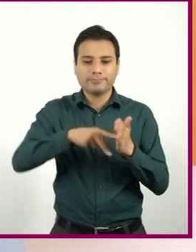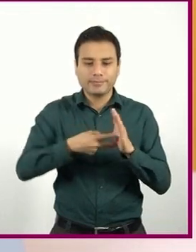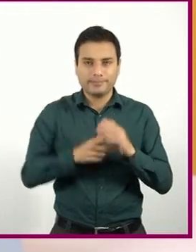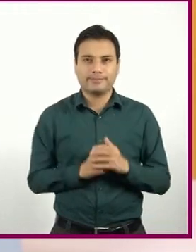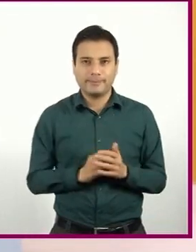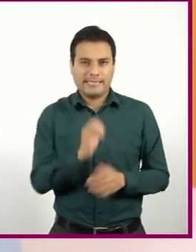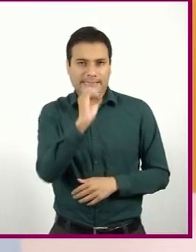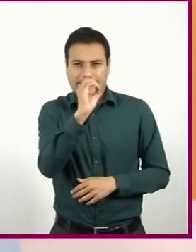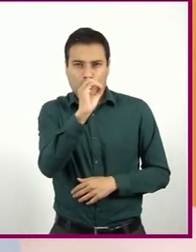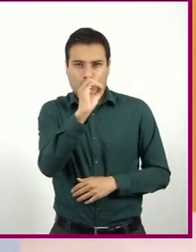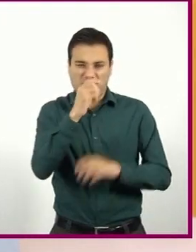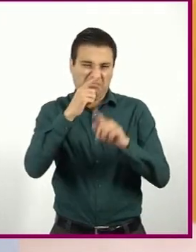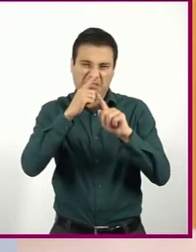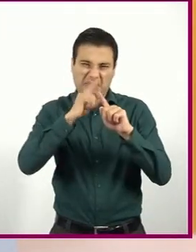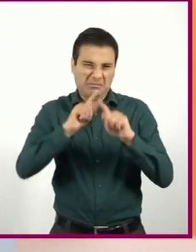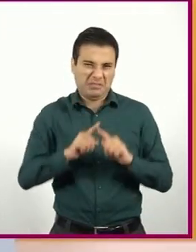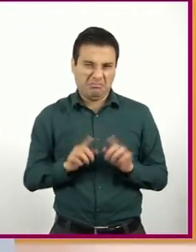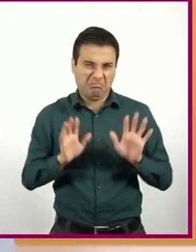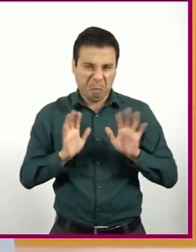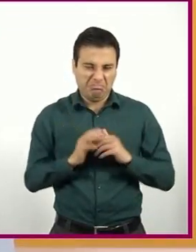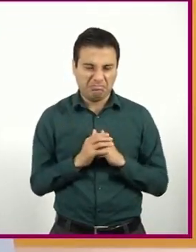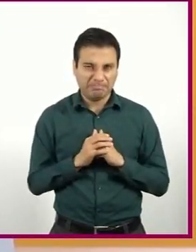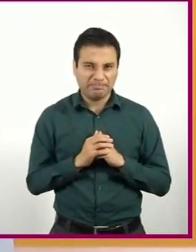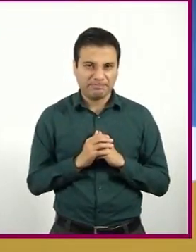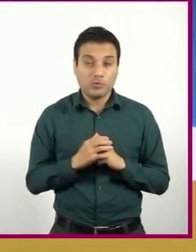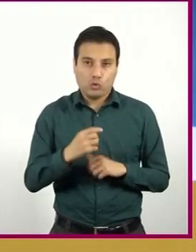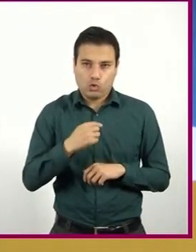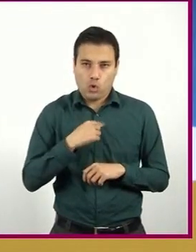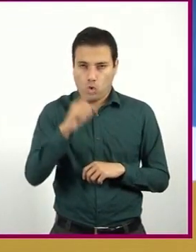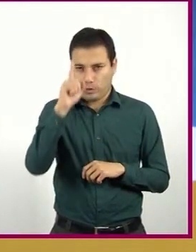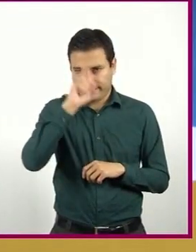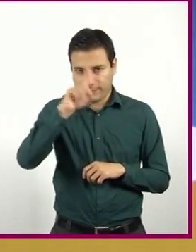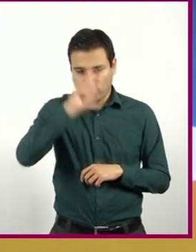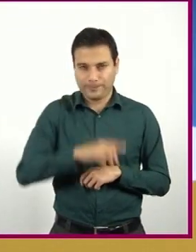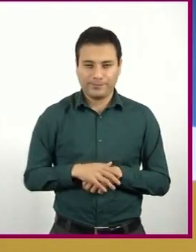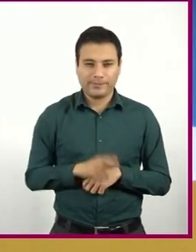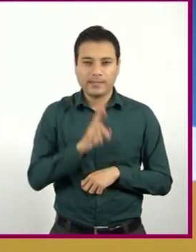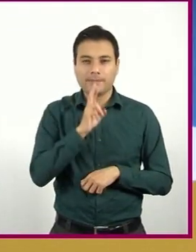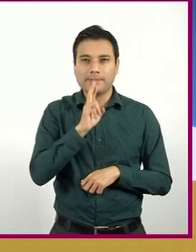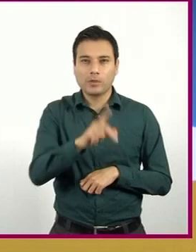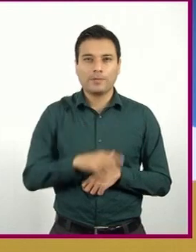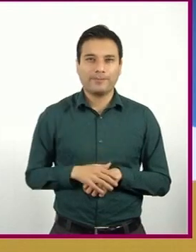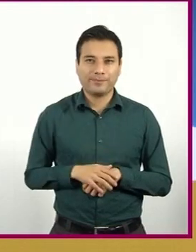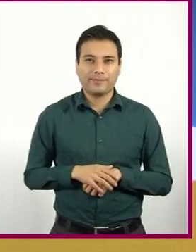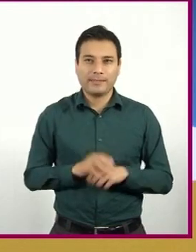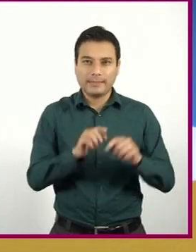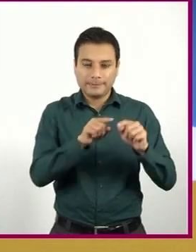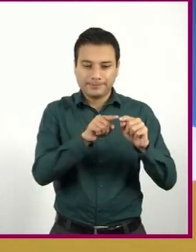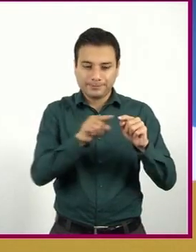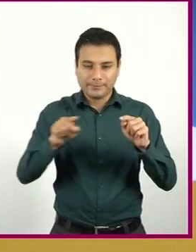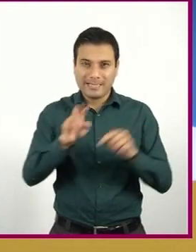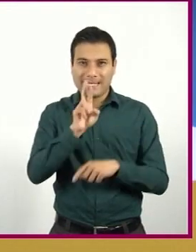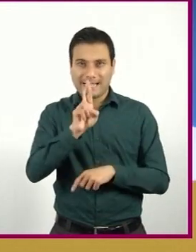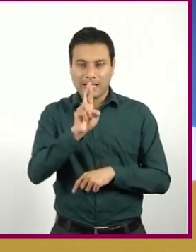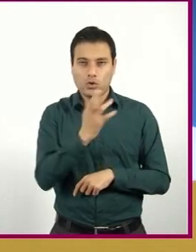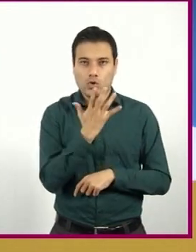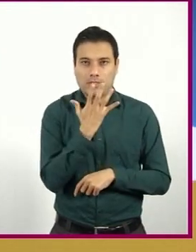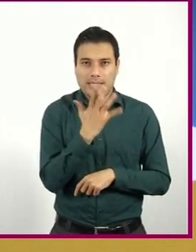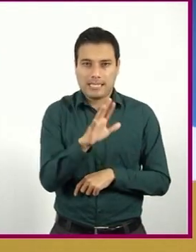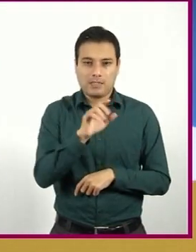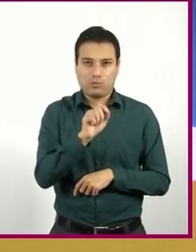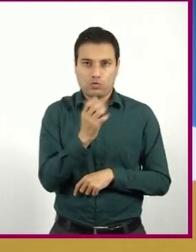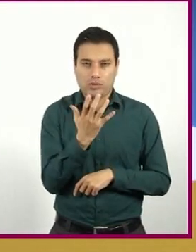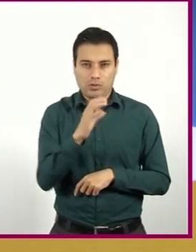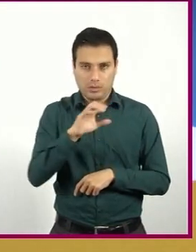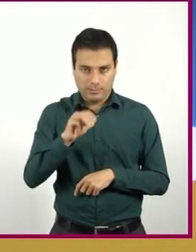círculos de cualquier tamaño. Yo les sugiero que sea con un radio de 10.5 centímetros para aprovechar al máximo